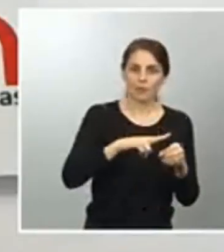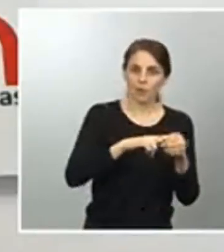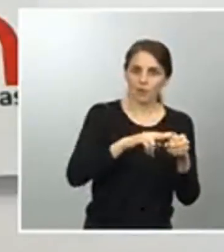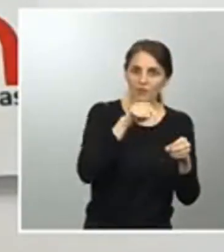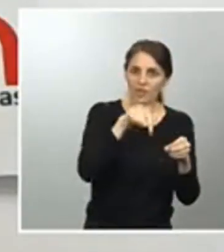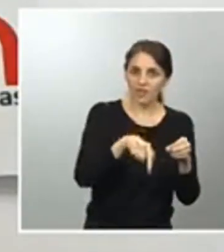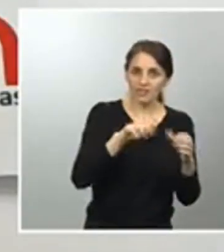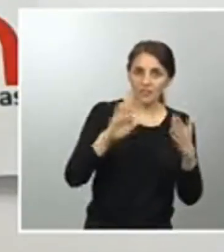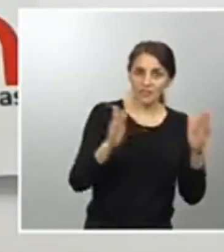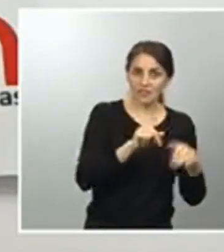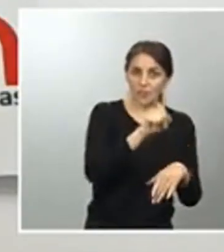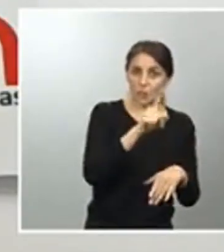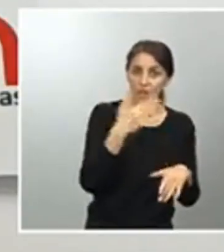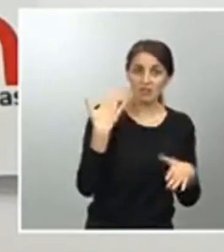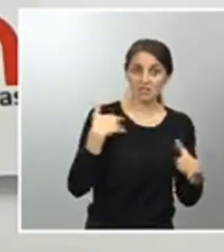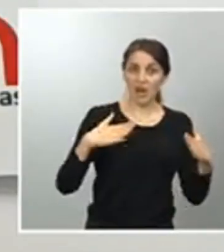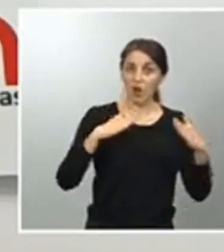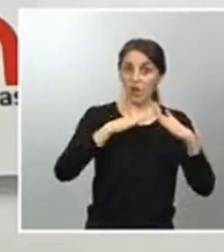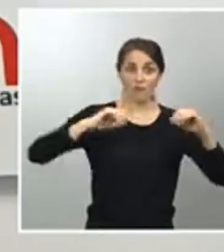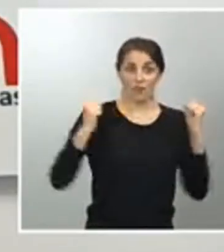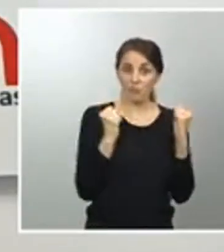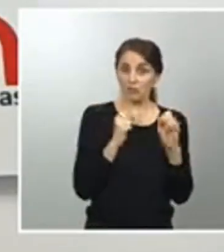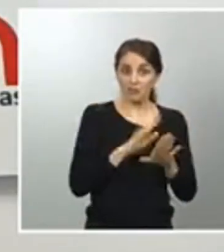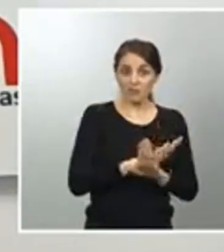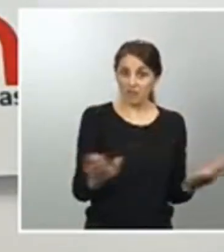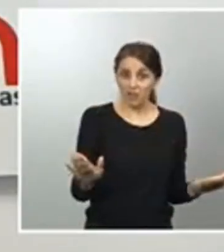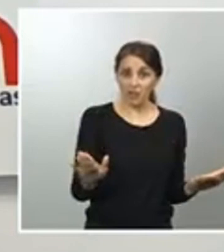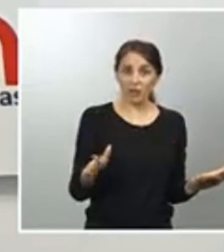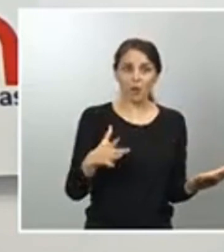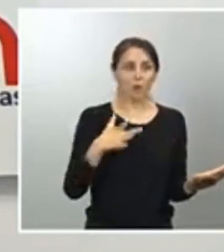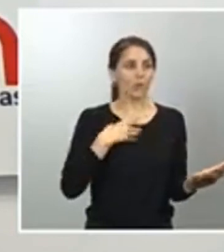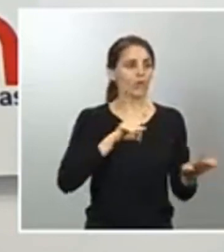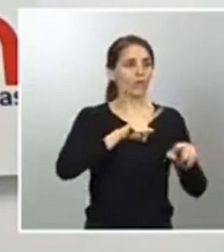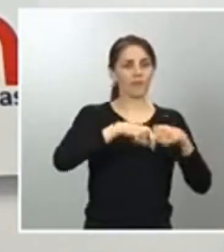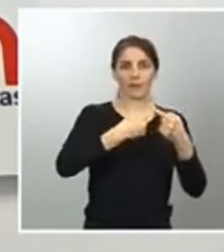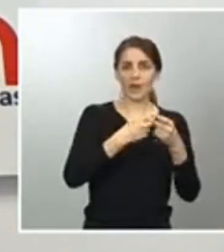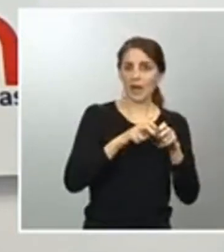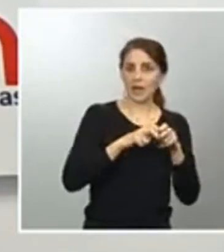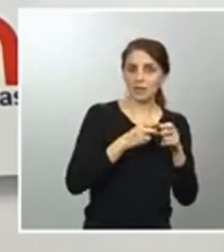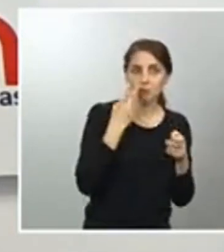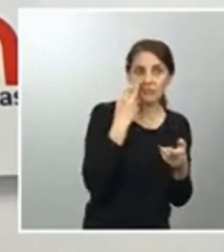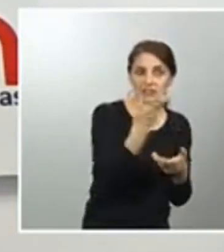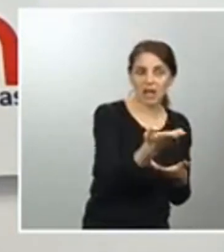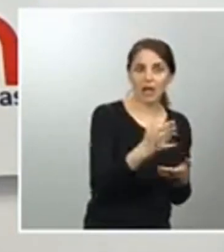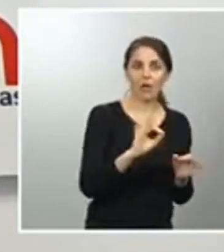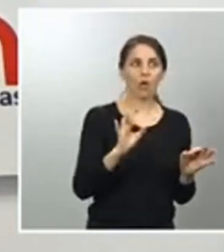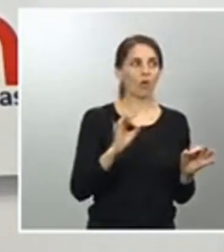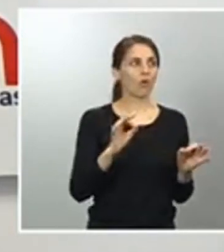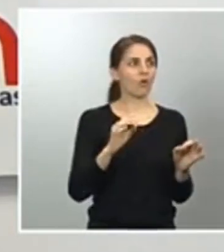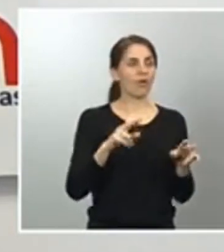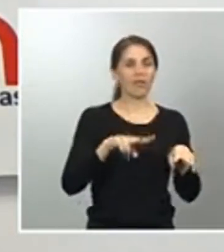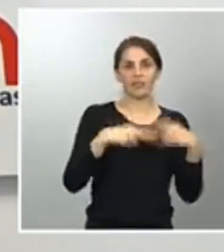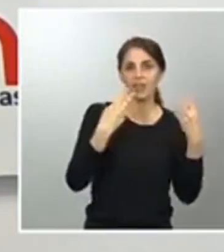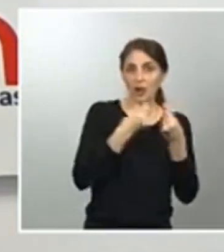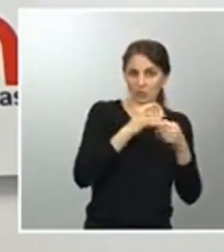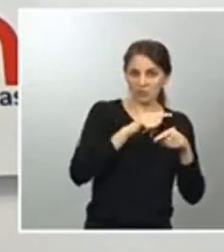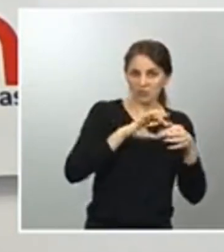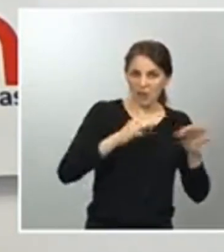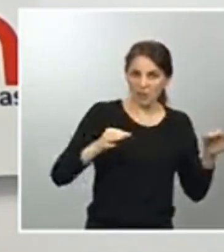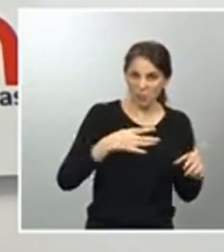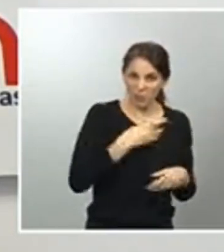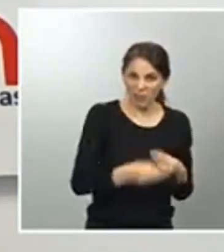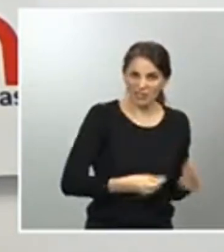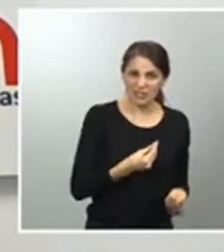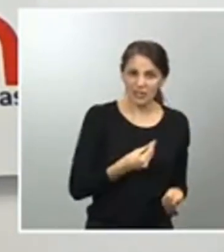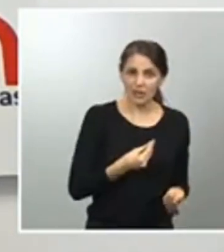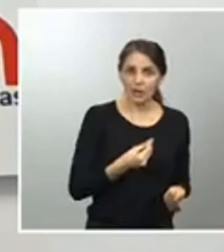por ejemplo, para visitar familiares o cenar con amigos? En segundo caso, si una isla o una